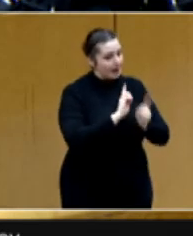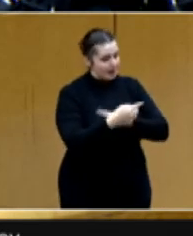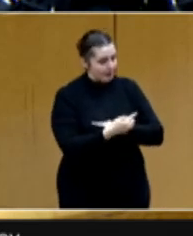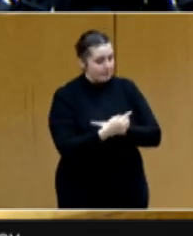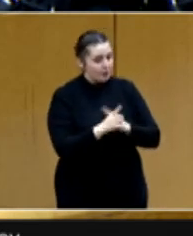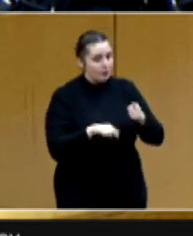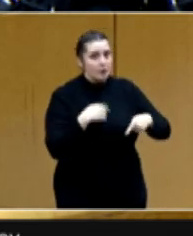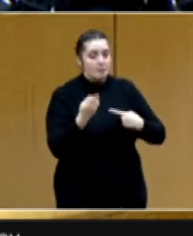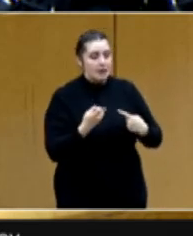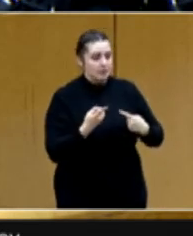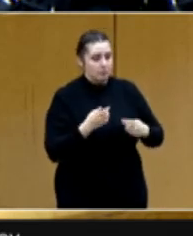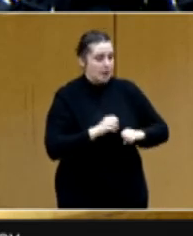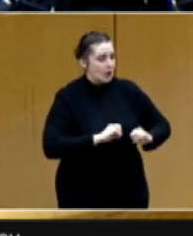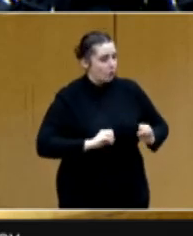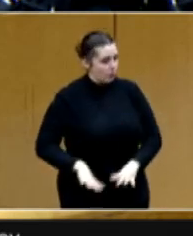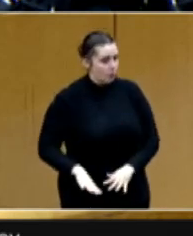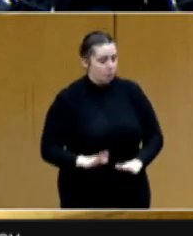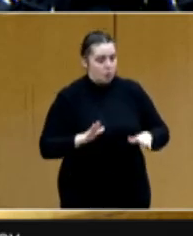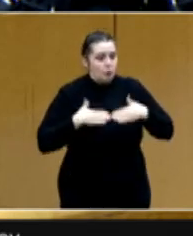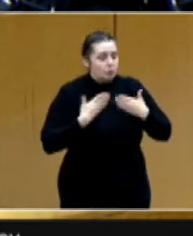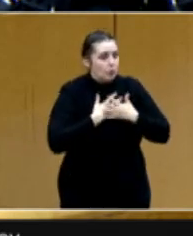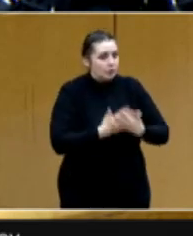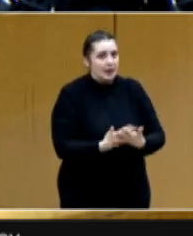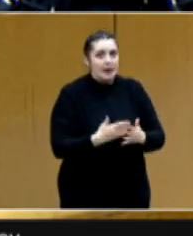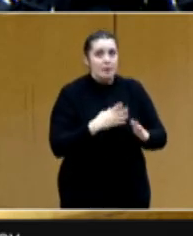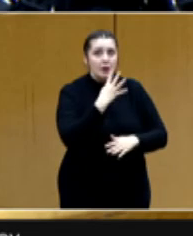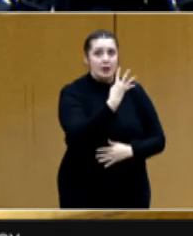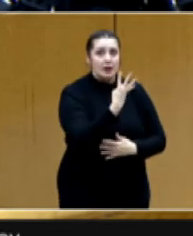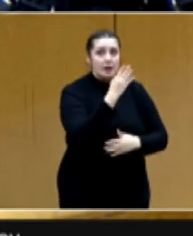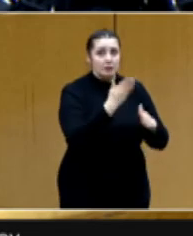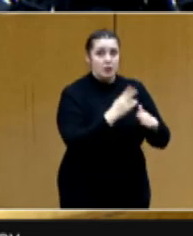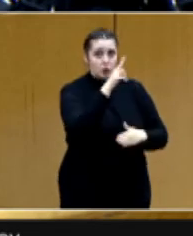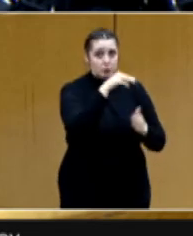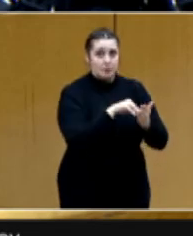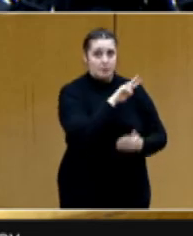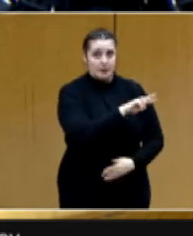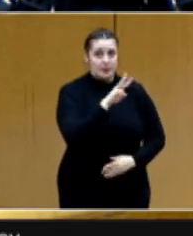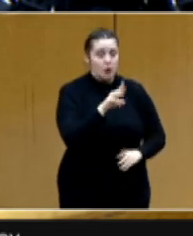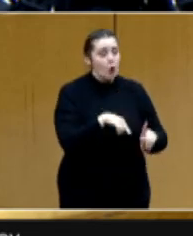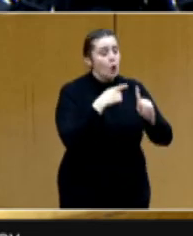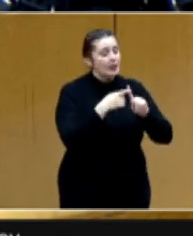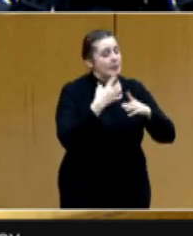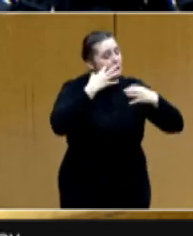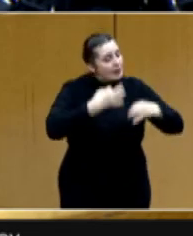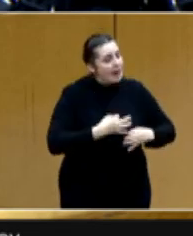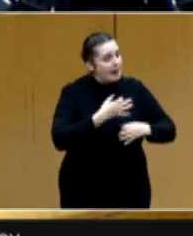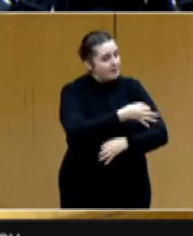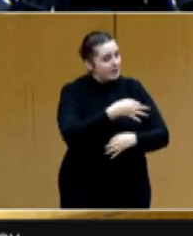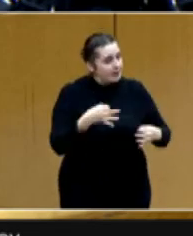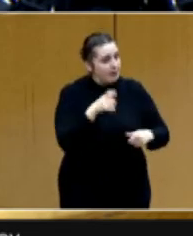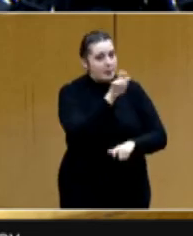voluntaria de embarazo o la misma ley cuatro/2023 para la igualdad real y efectiva de las personas